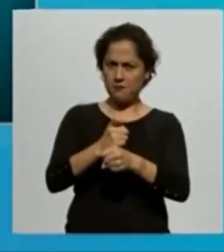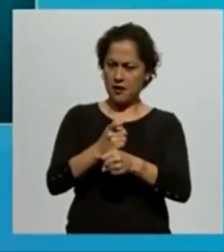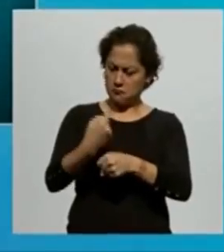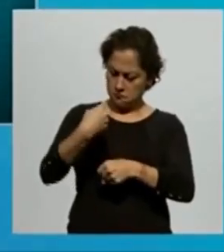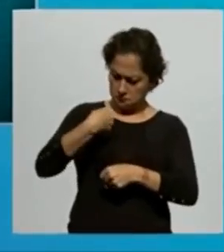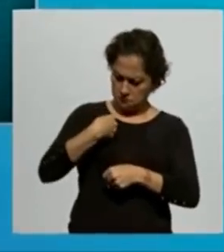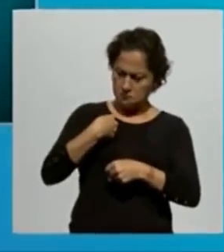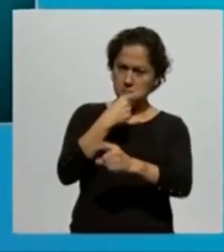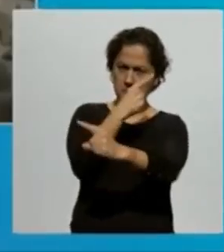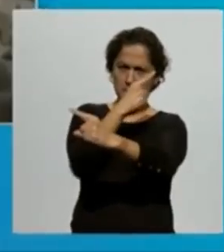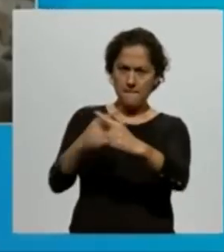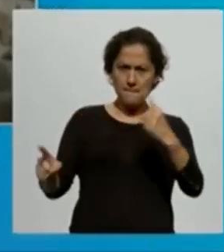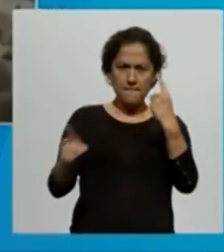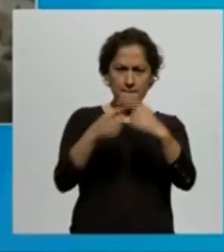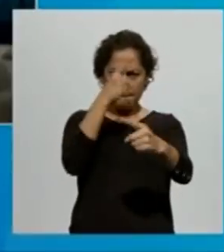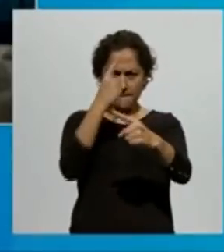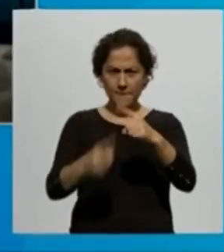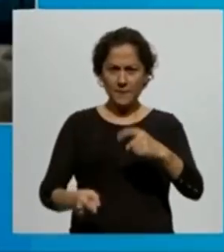mi espada.